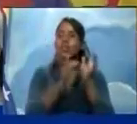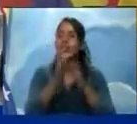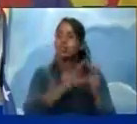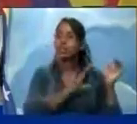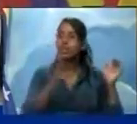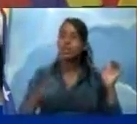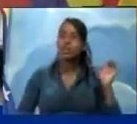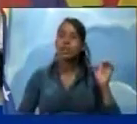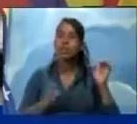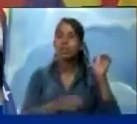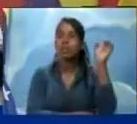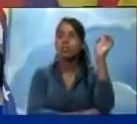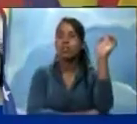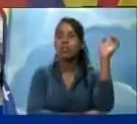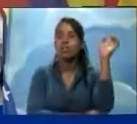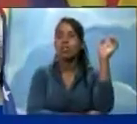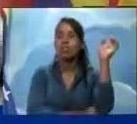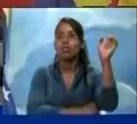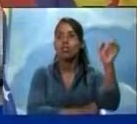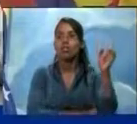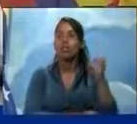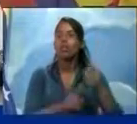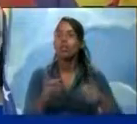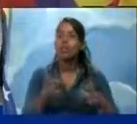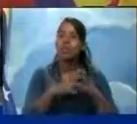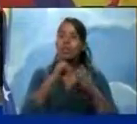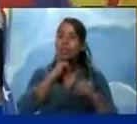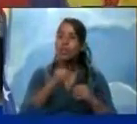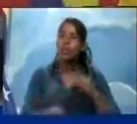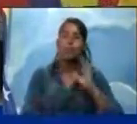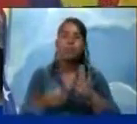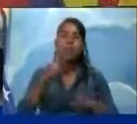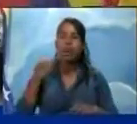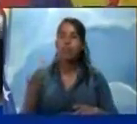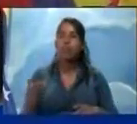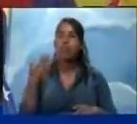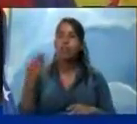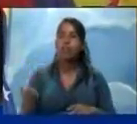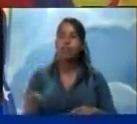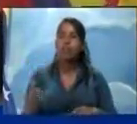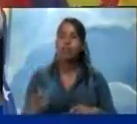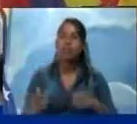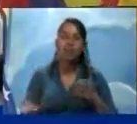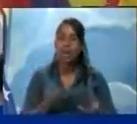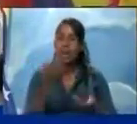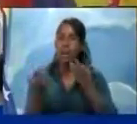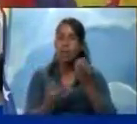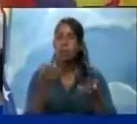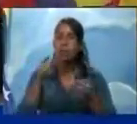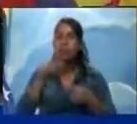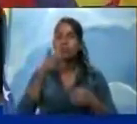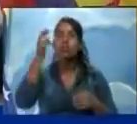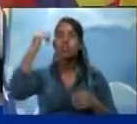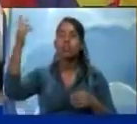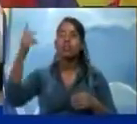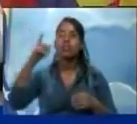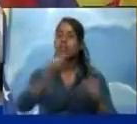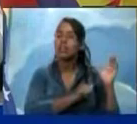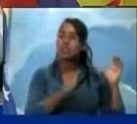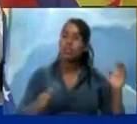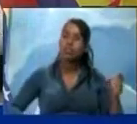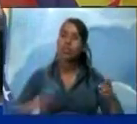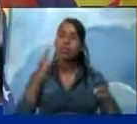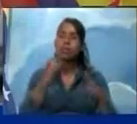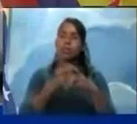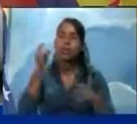el evangelio, el evangelio. Es más importante que las pailas que usted soñó. Que el Señor reprenda